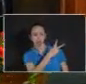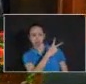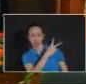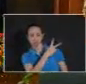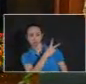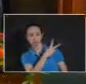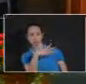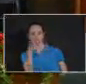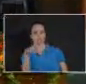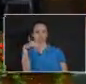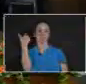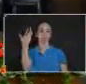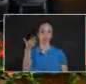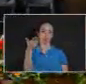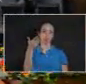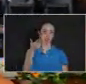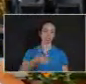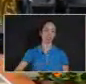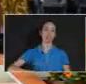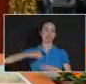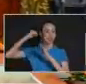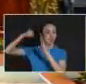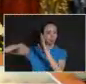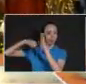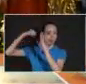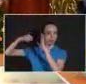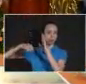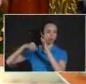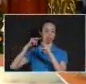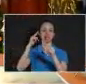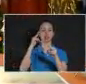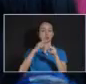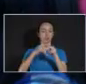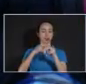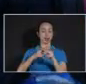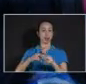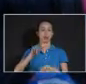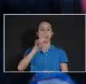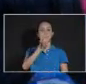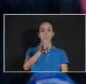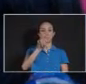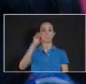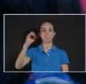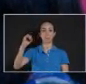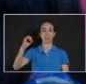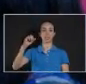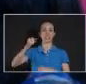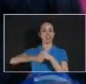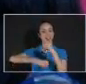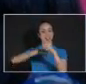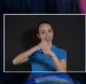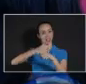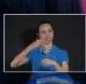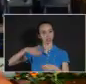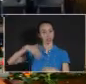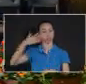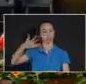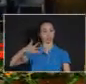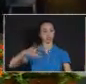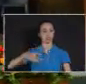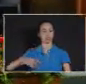Y después la película aparece 20 años después y aparece un traidito así.